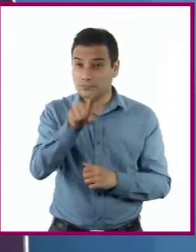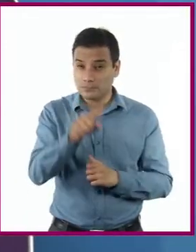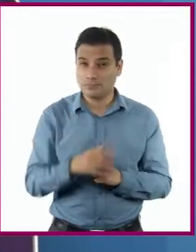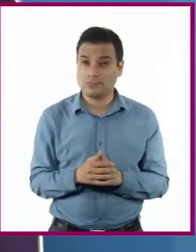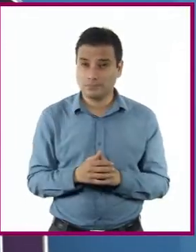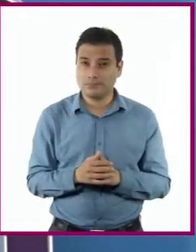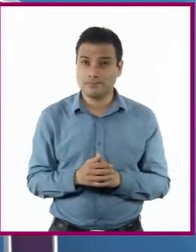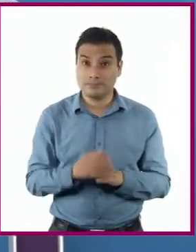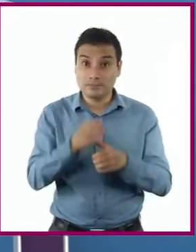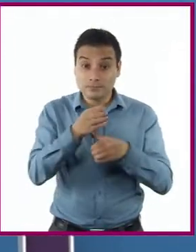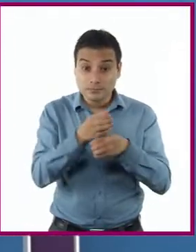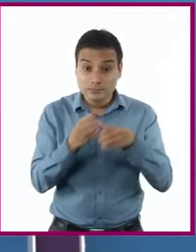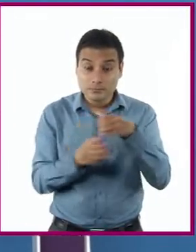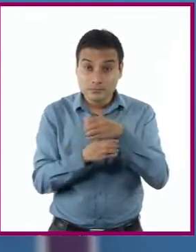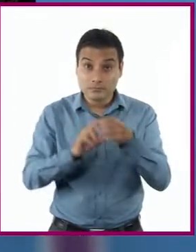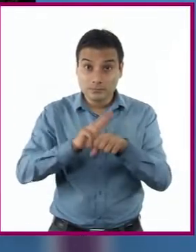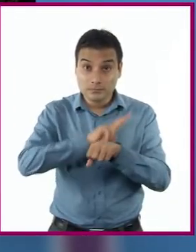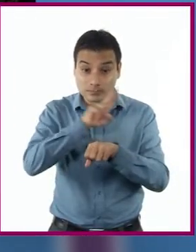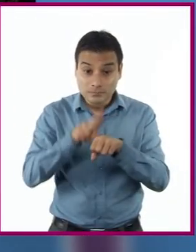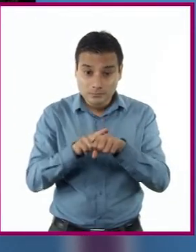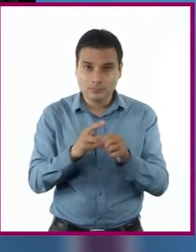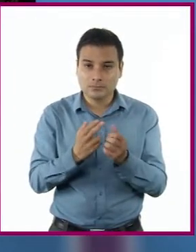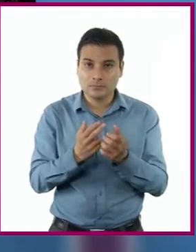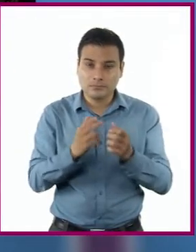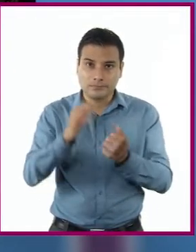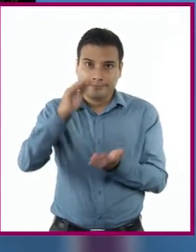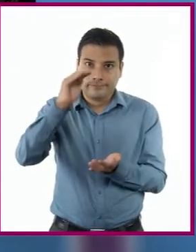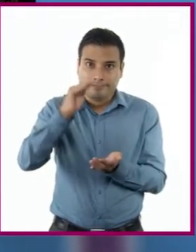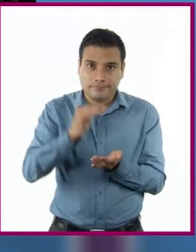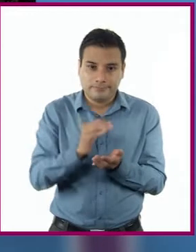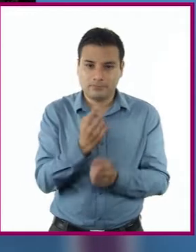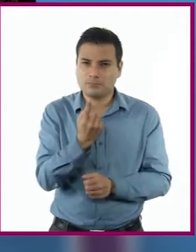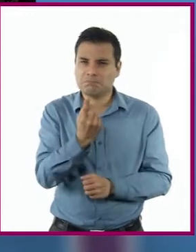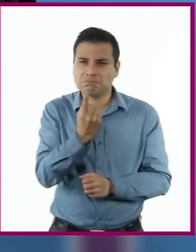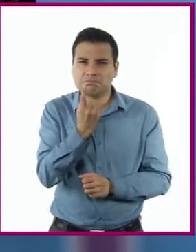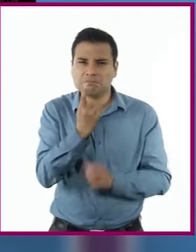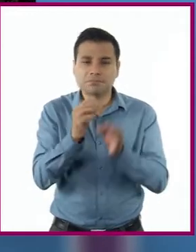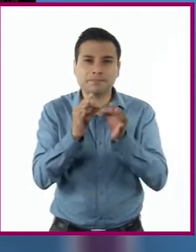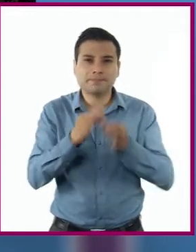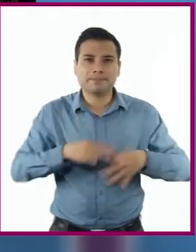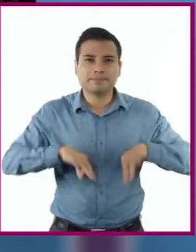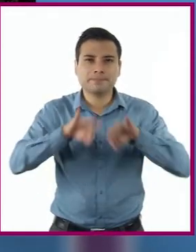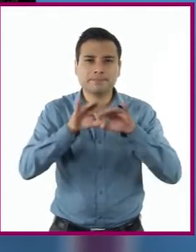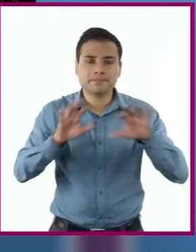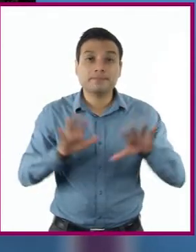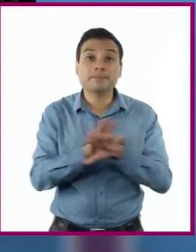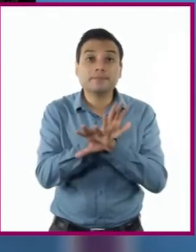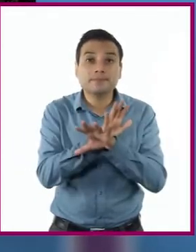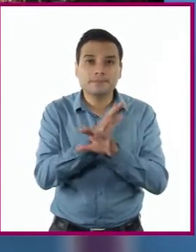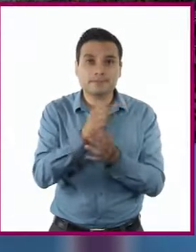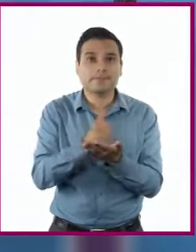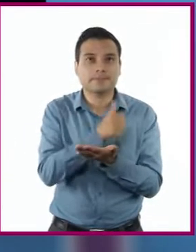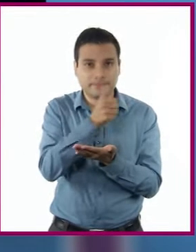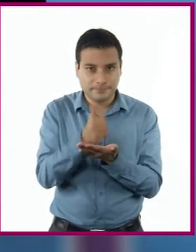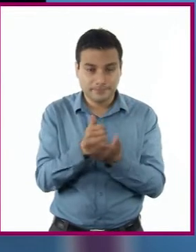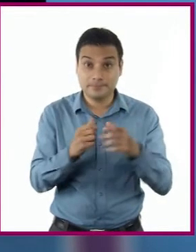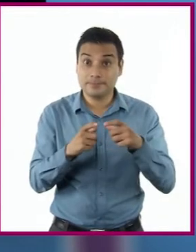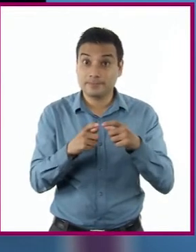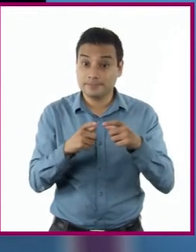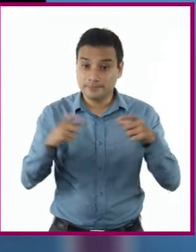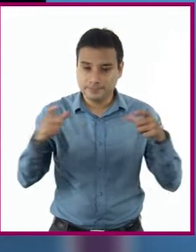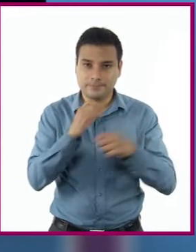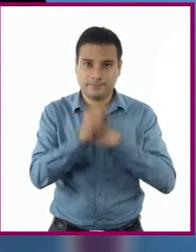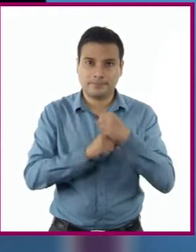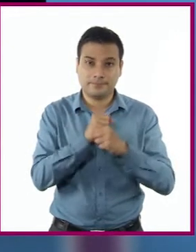nuestros recursos naturales. Una de las mayores transformaciones en las últimas décadas fue el crecimiento de las ciudades. En el